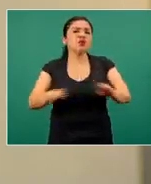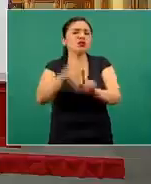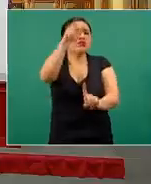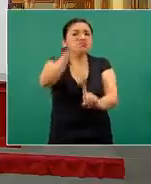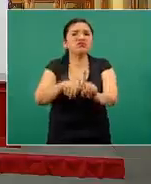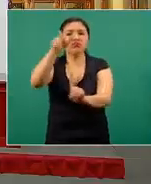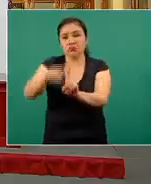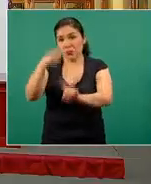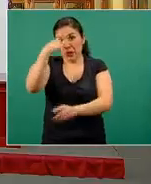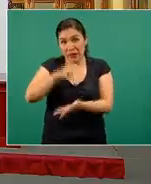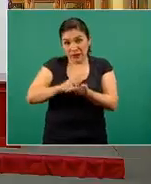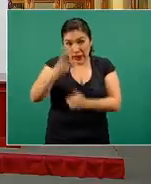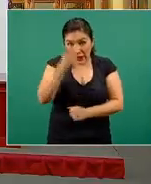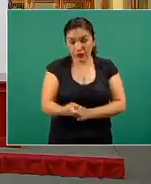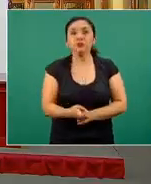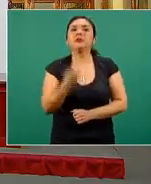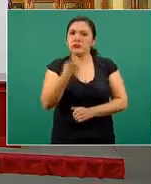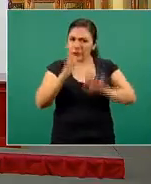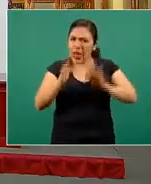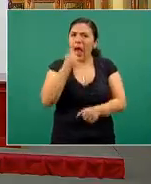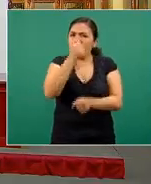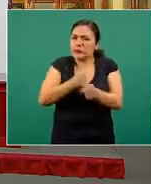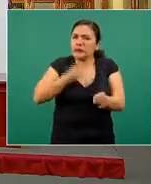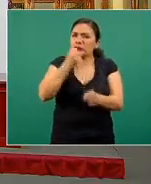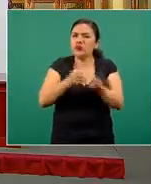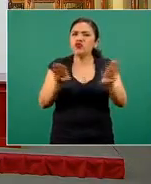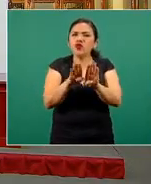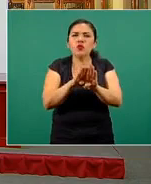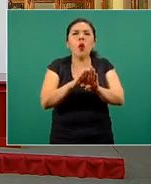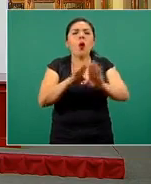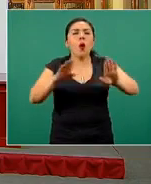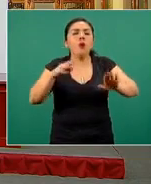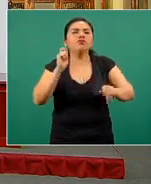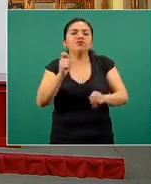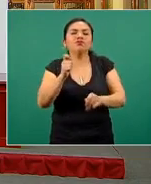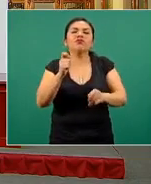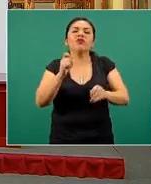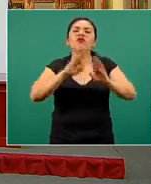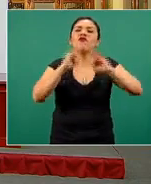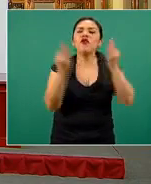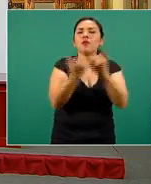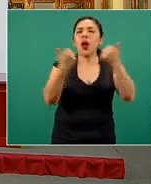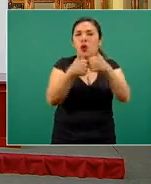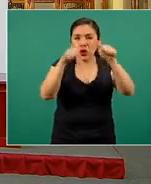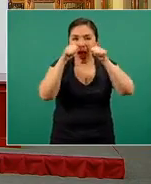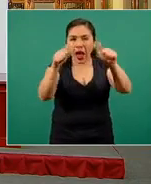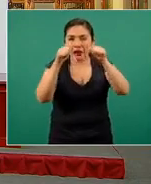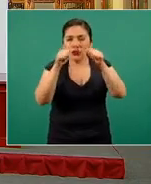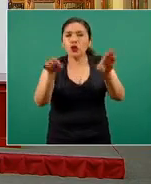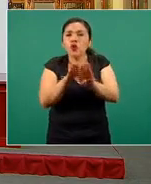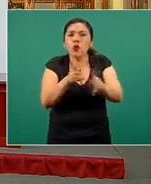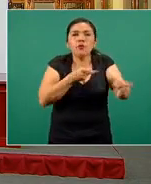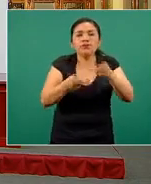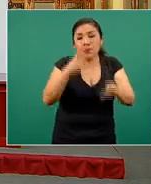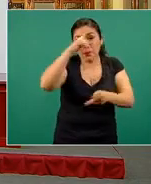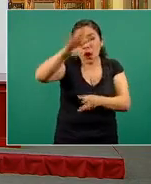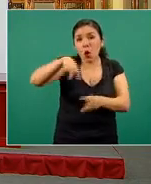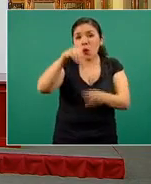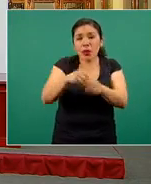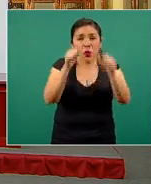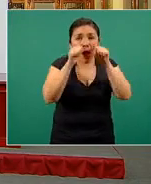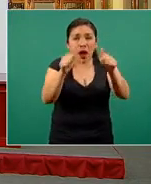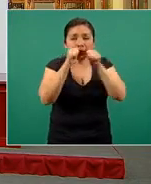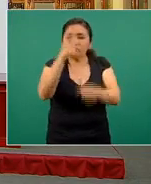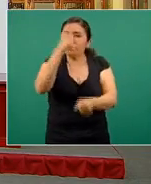social. Para esto se ha venido trabajando en el modelo de atención, un modelo de atención basado en una estrategia integral de atención primaria a